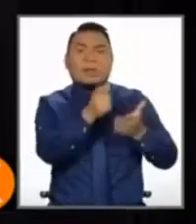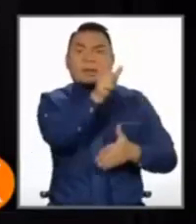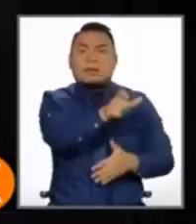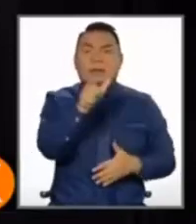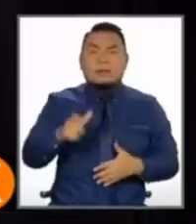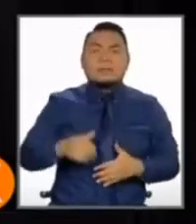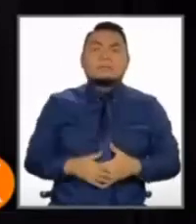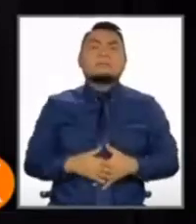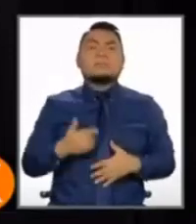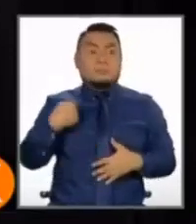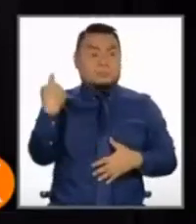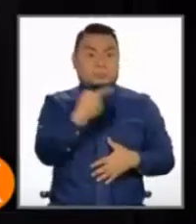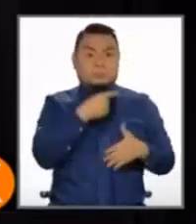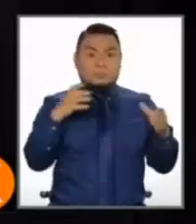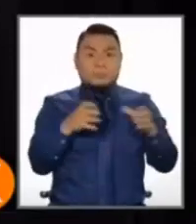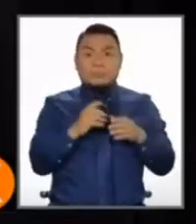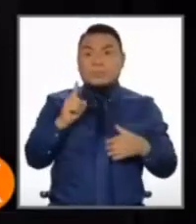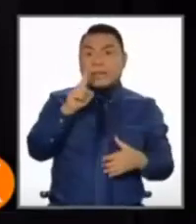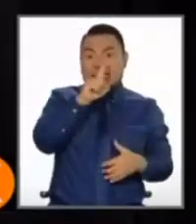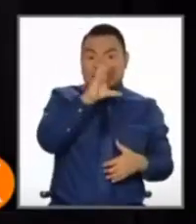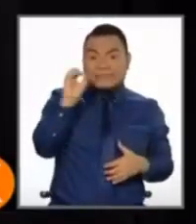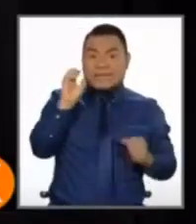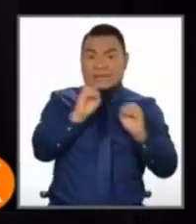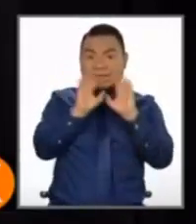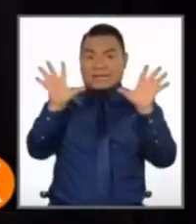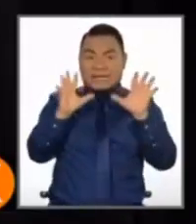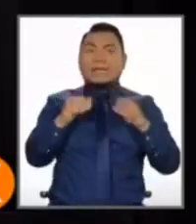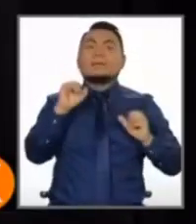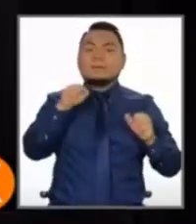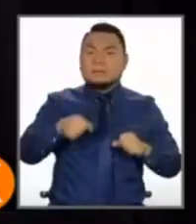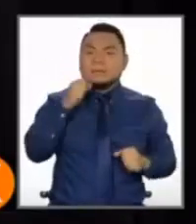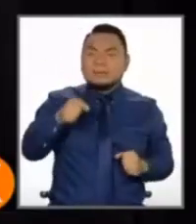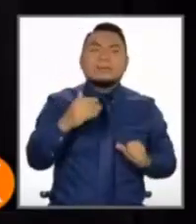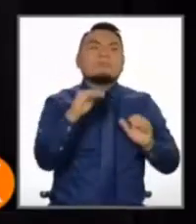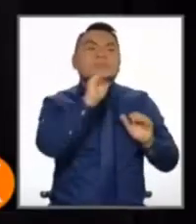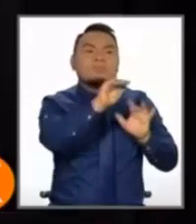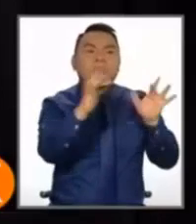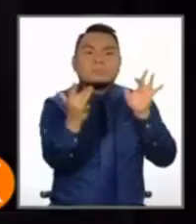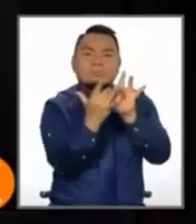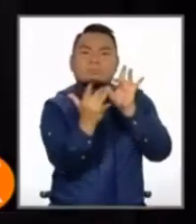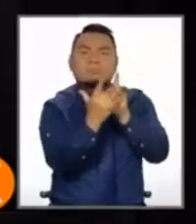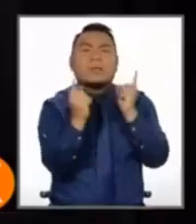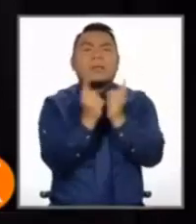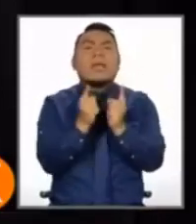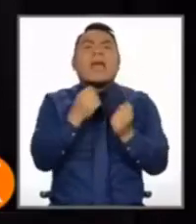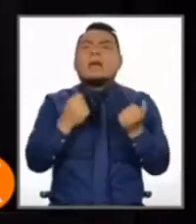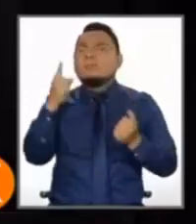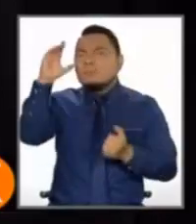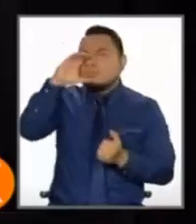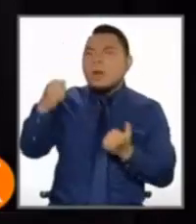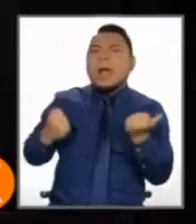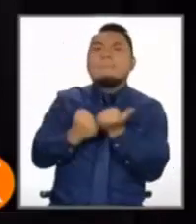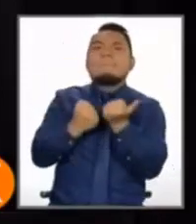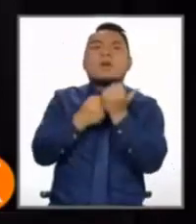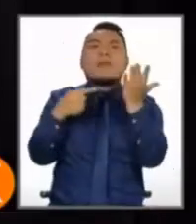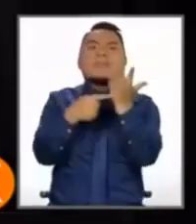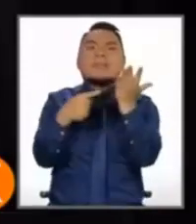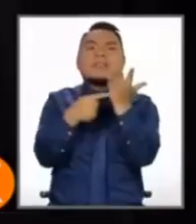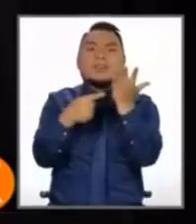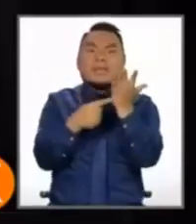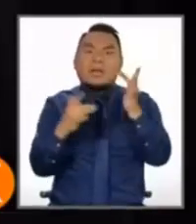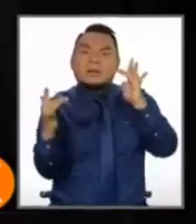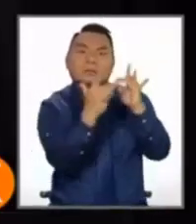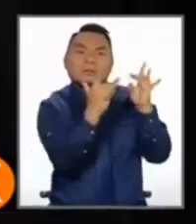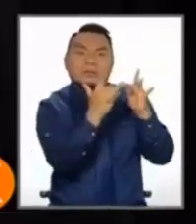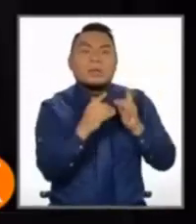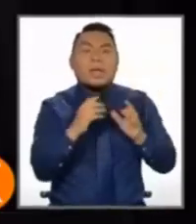Nosotros, durante los primeros 100 días, vamos a articular el primer nivel de atención con apoyo tecnológico, con